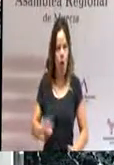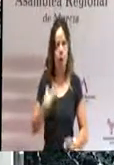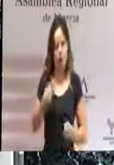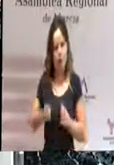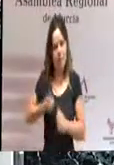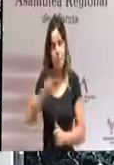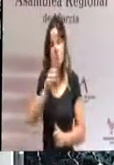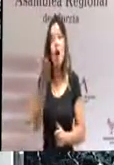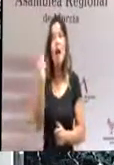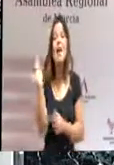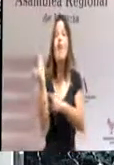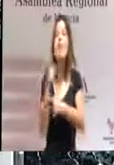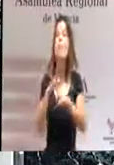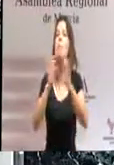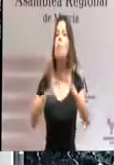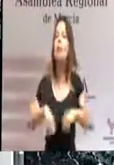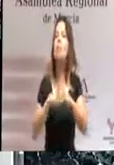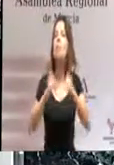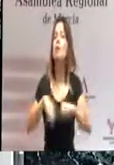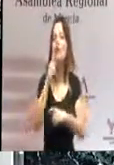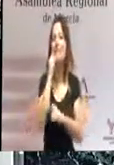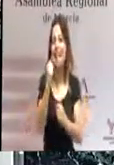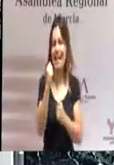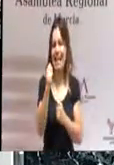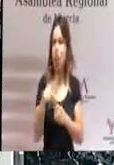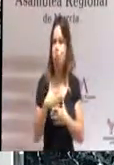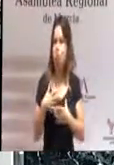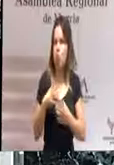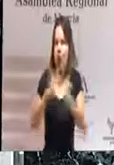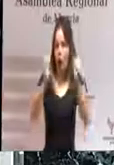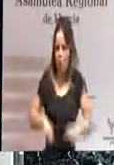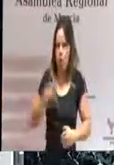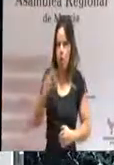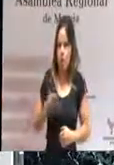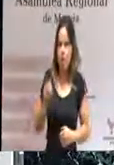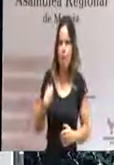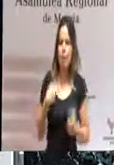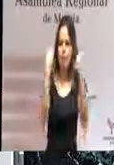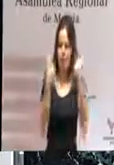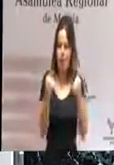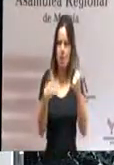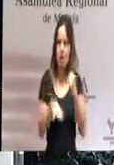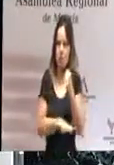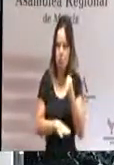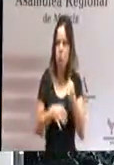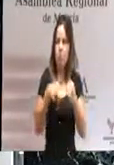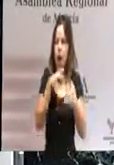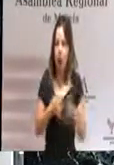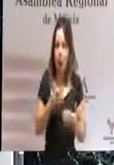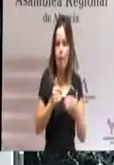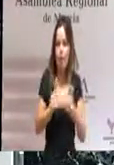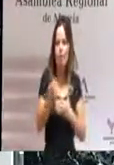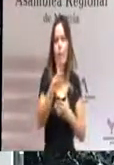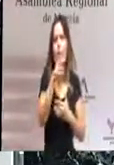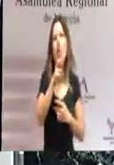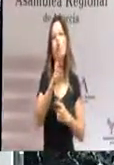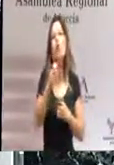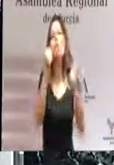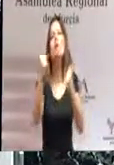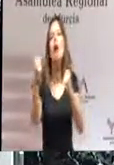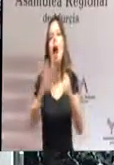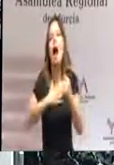eso ayer se les ofrecía un pacto por la sanidad, un gran acuerdo que siente las bases presentes y futuras de otro de nuestros pilares